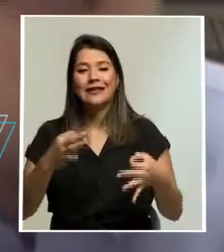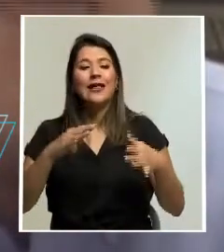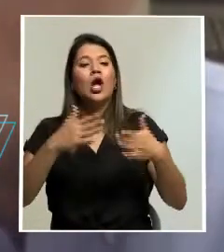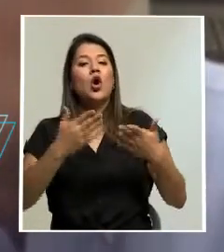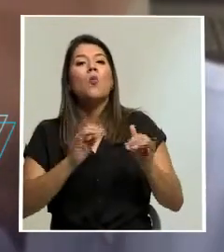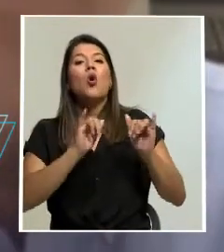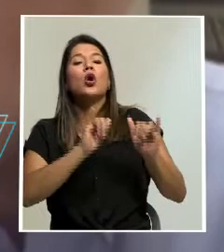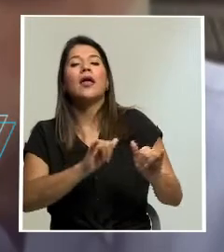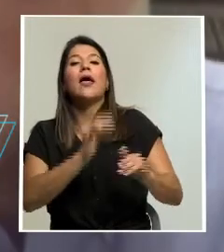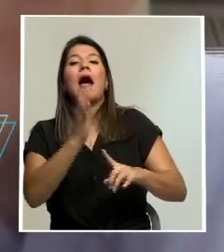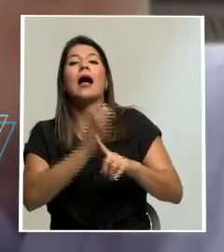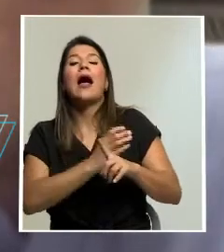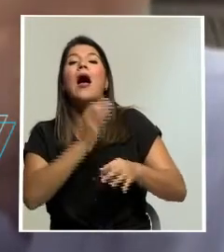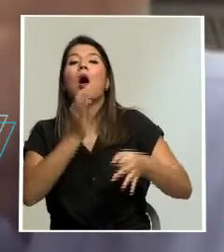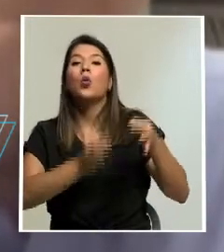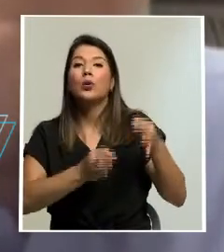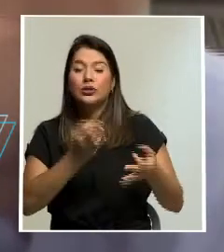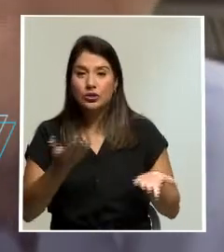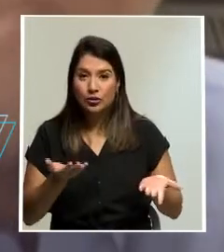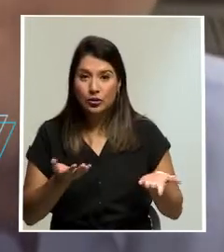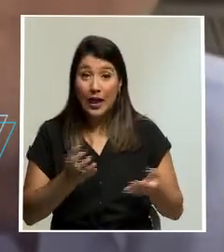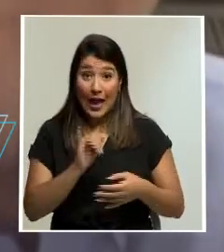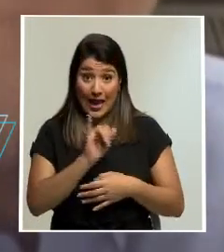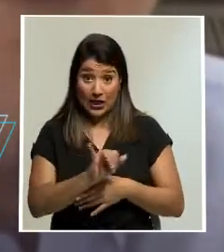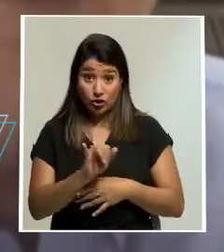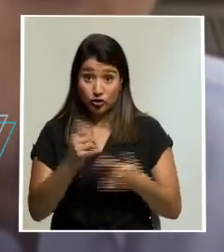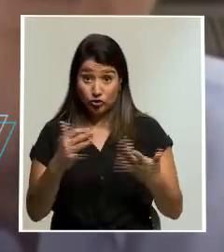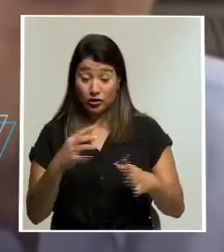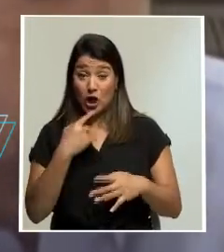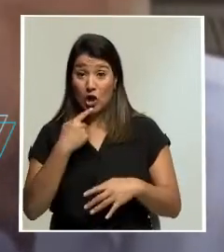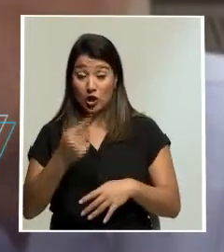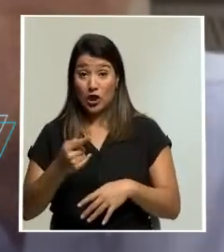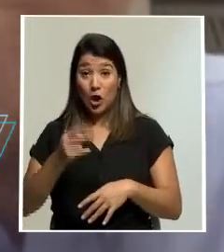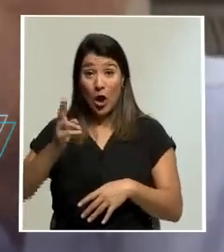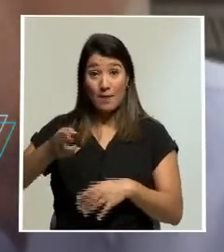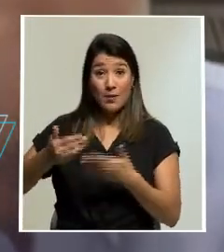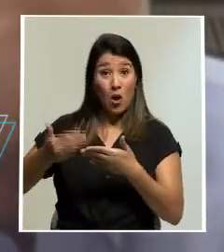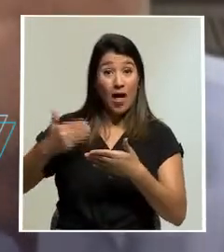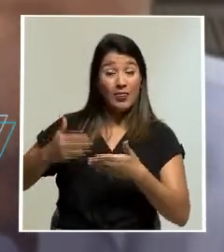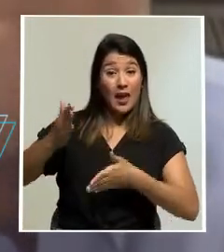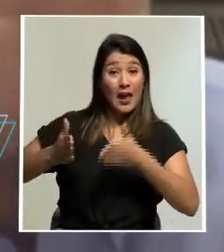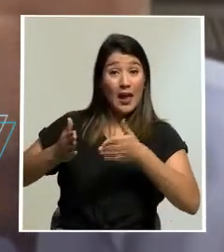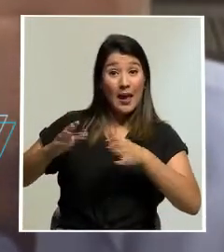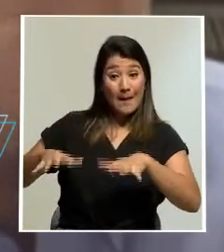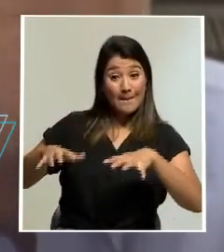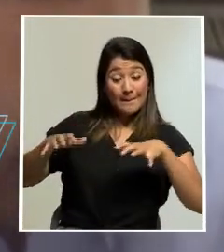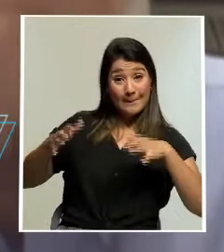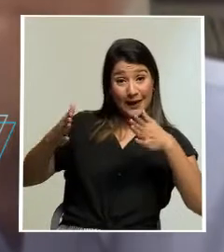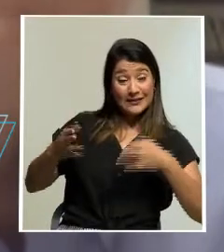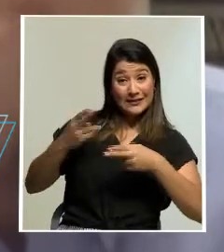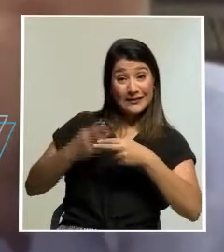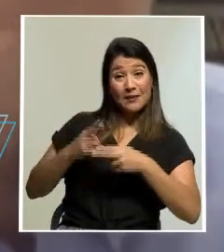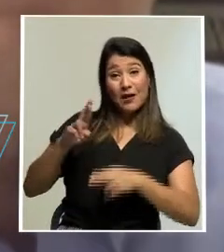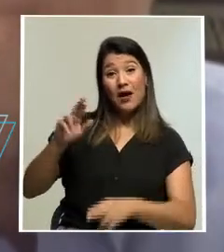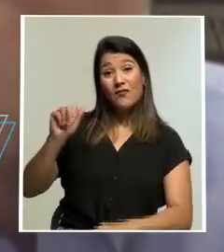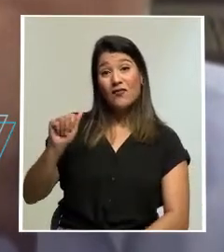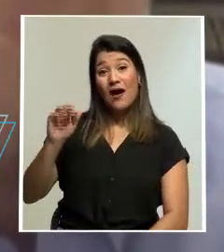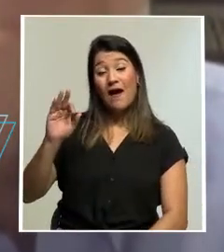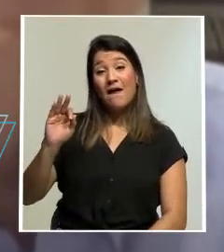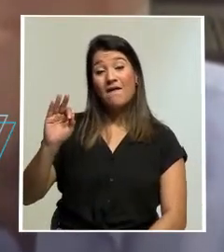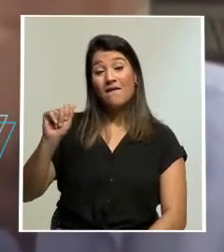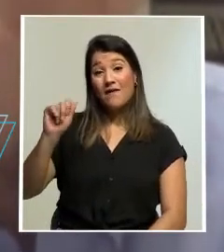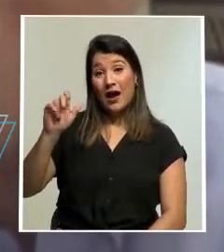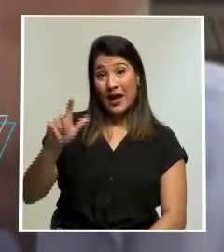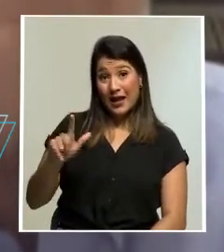el Carmen, y eso lo dijo el mismo ex magistrado Rafael Solís, que está exiliado, por cierto,